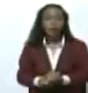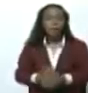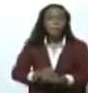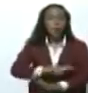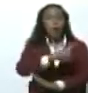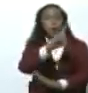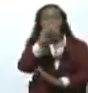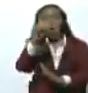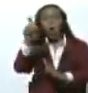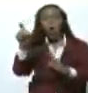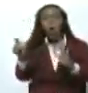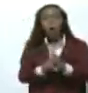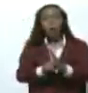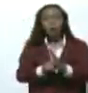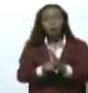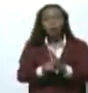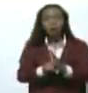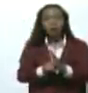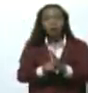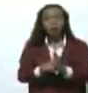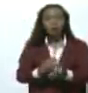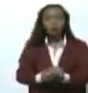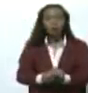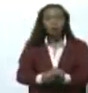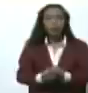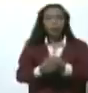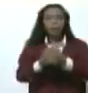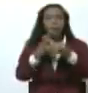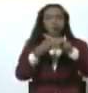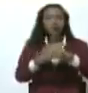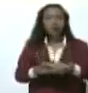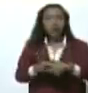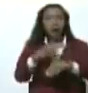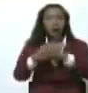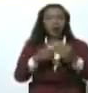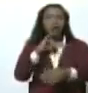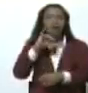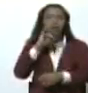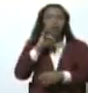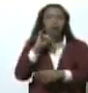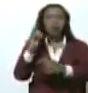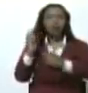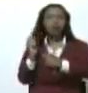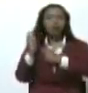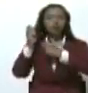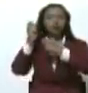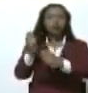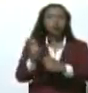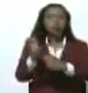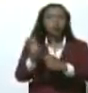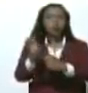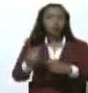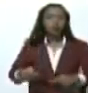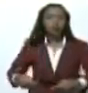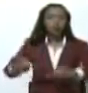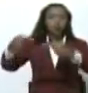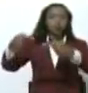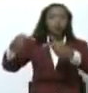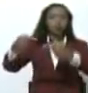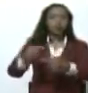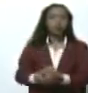totalizar, adjudicar y proclamar los cargos en disputa,